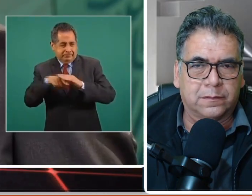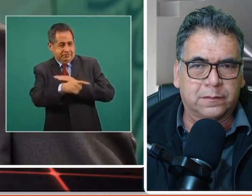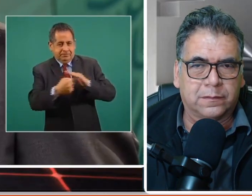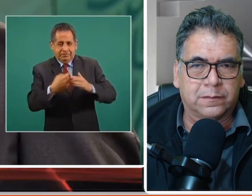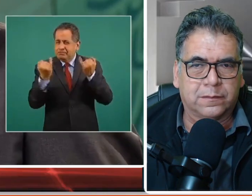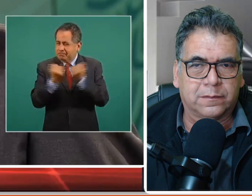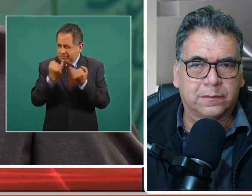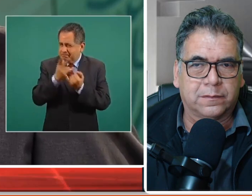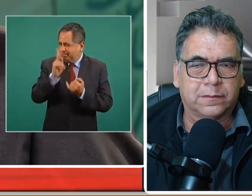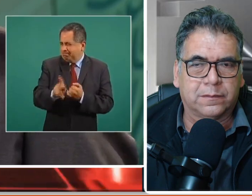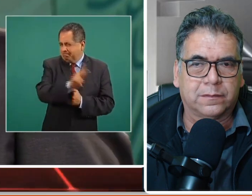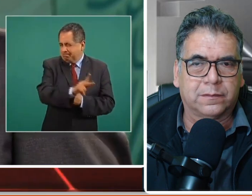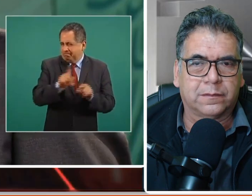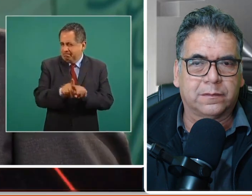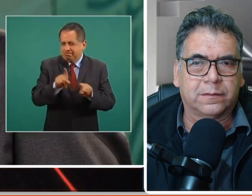Parecido.